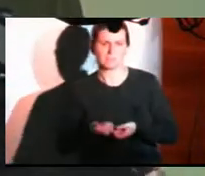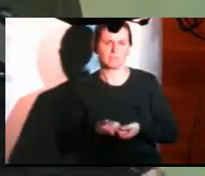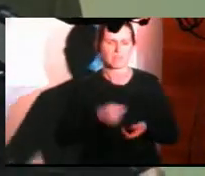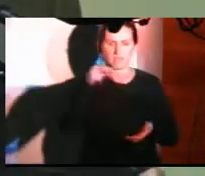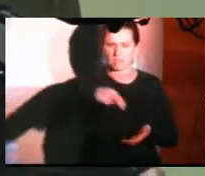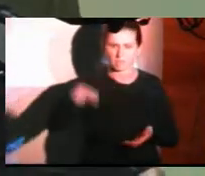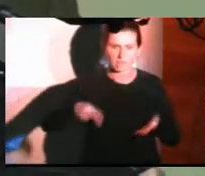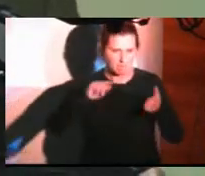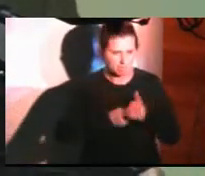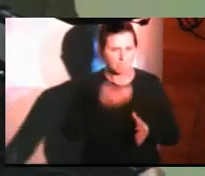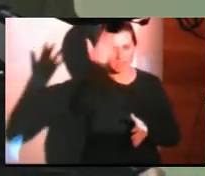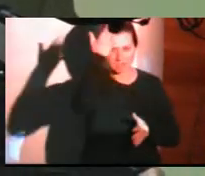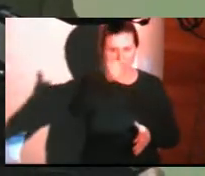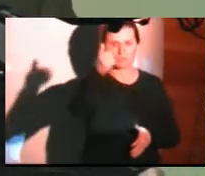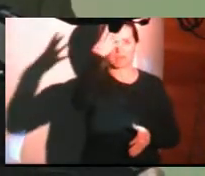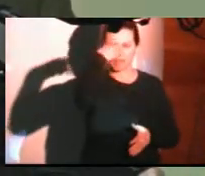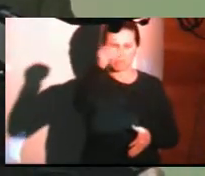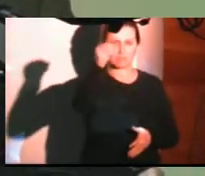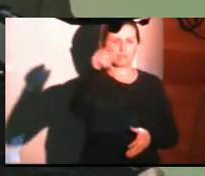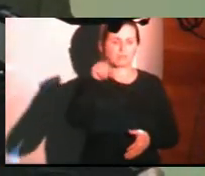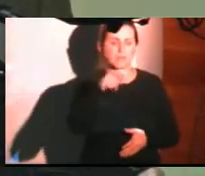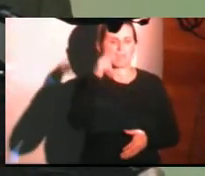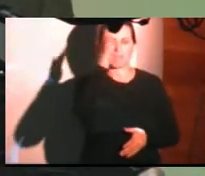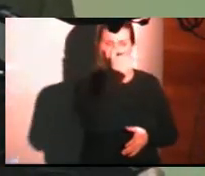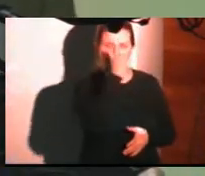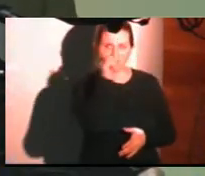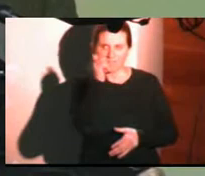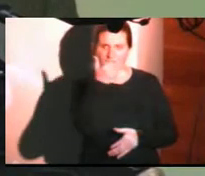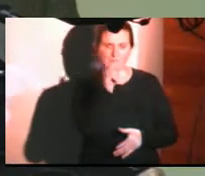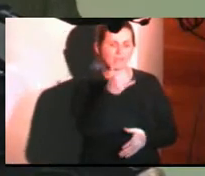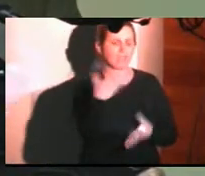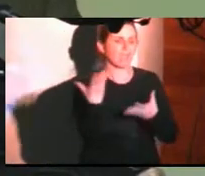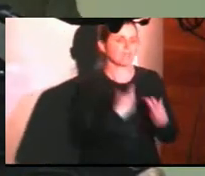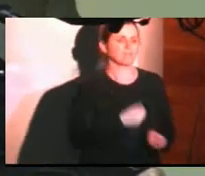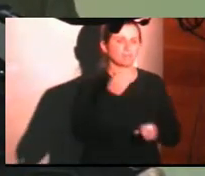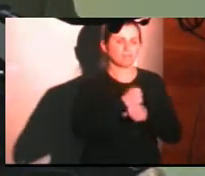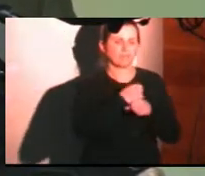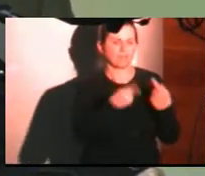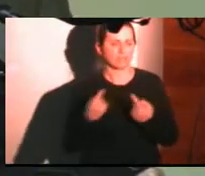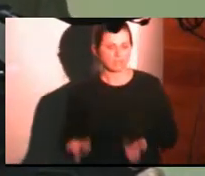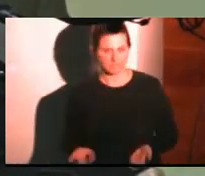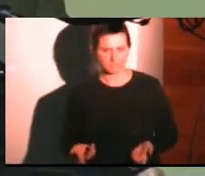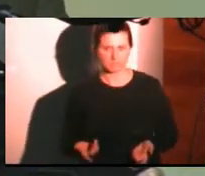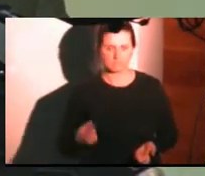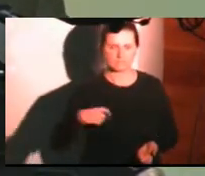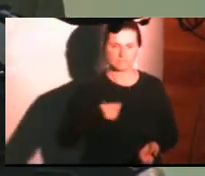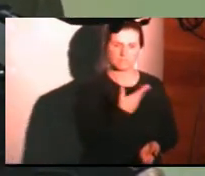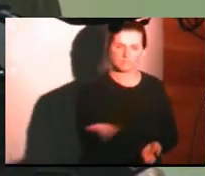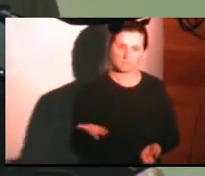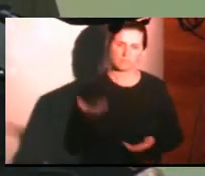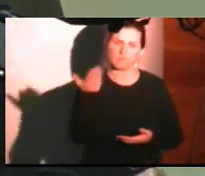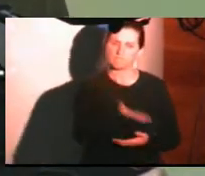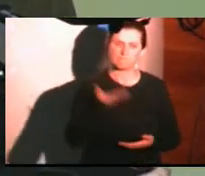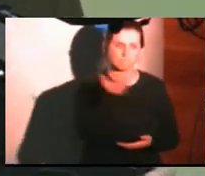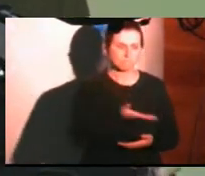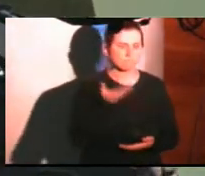en Neuquén Capital, nos permiten trabajar de otra manera. Y cada vez la sociedad lo exige más. Es